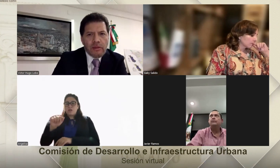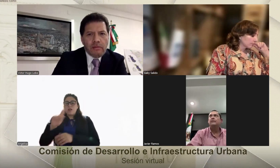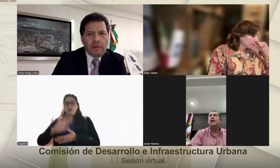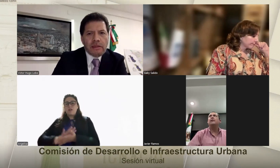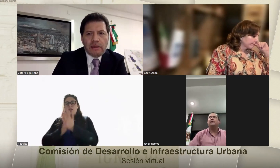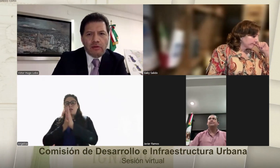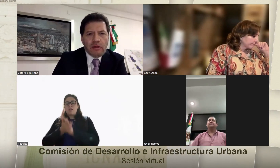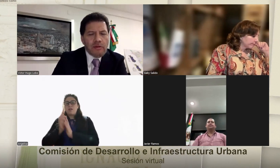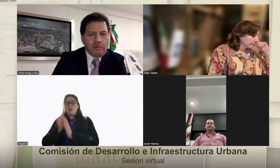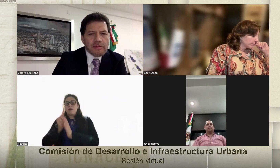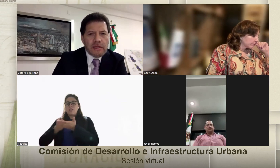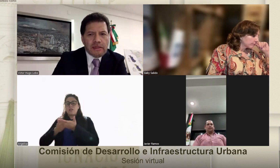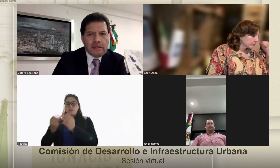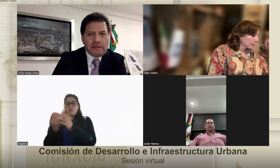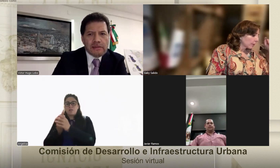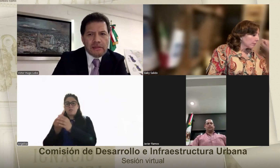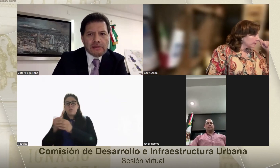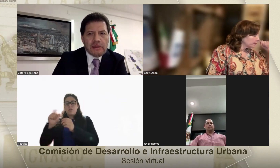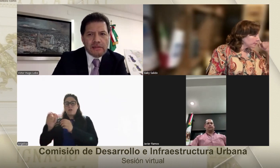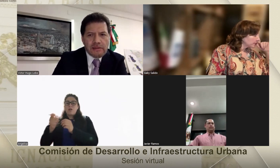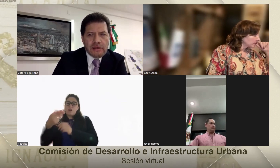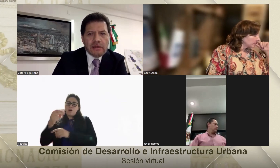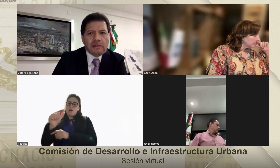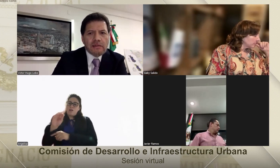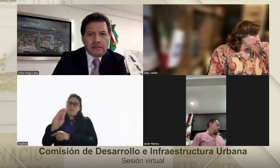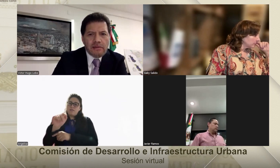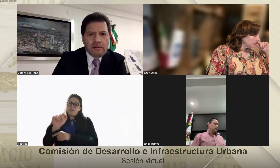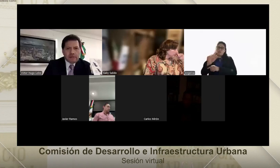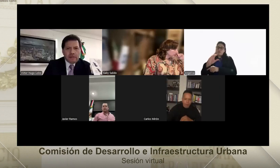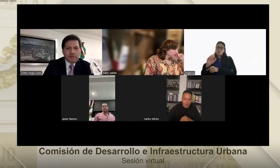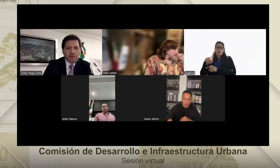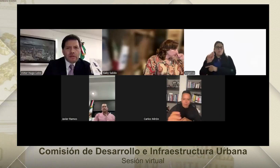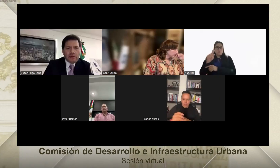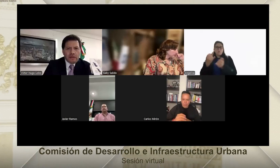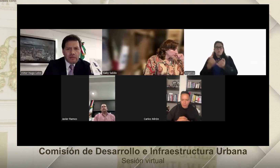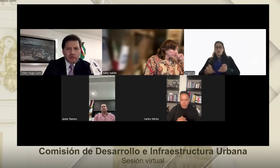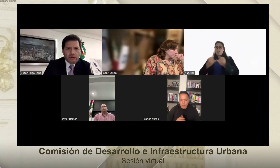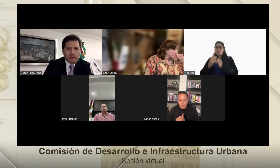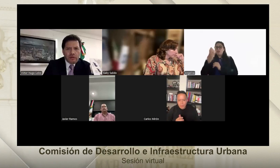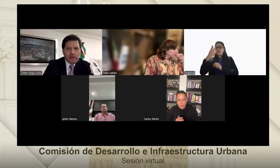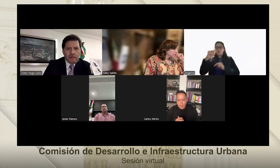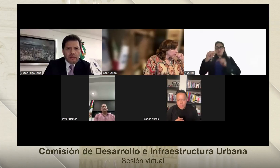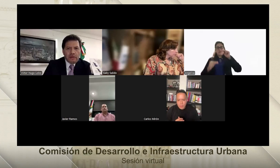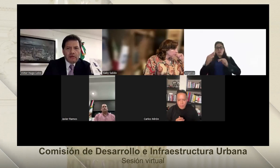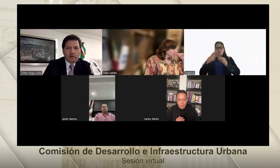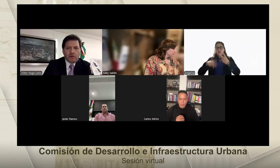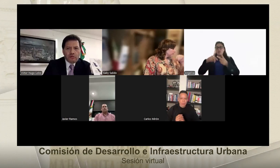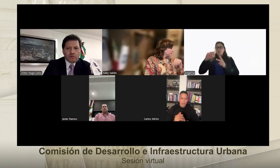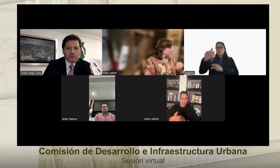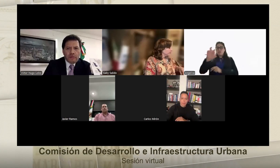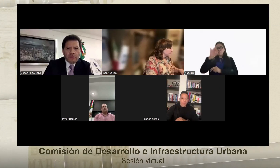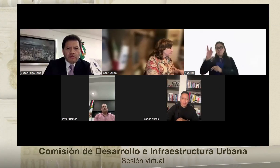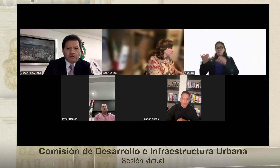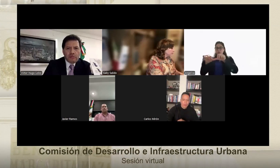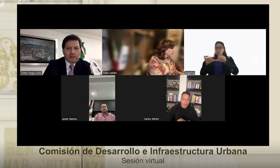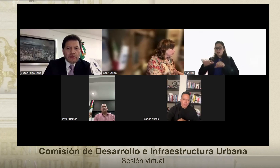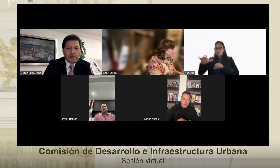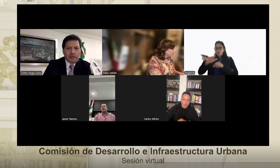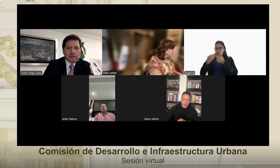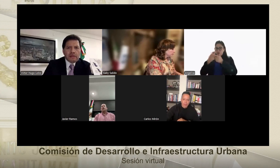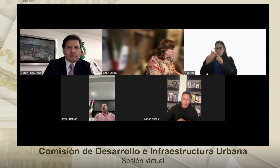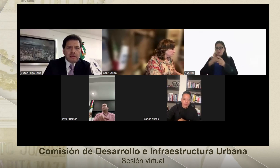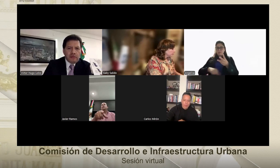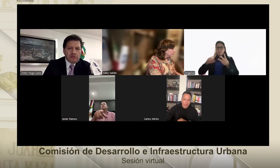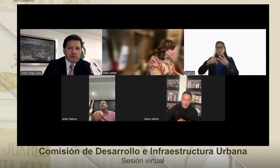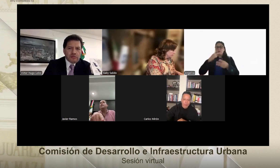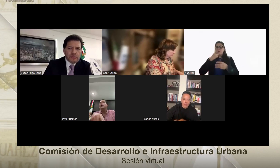mixto, manteniendo las mismas características, es decir, 3 niveles de altura, 30% de área libre, con usos permitidos en materia